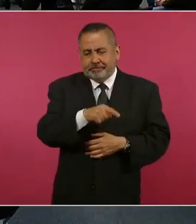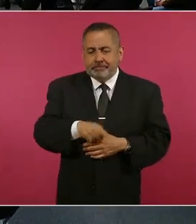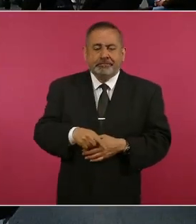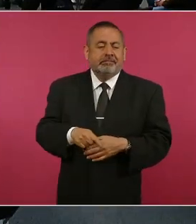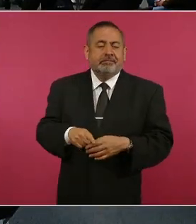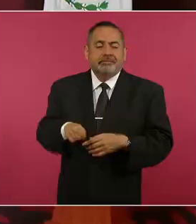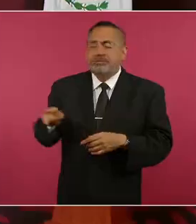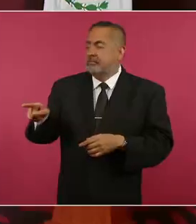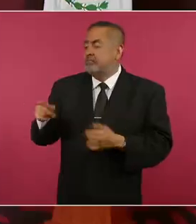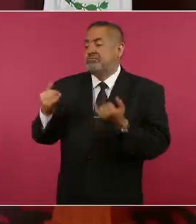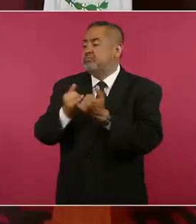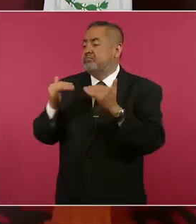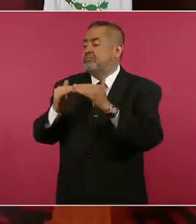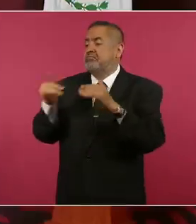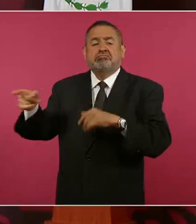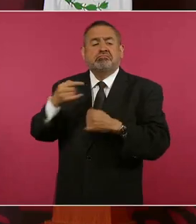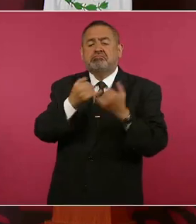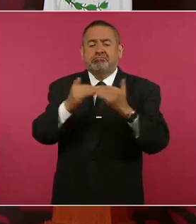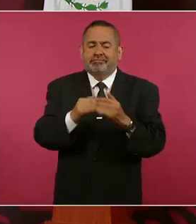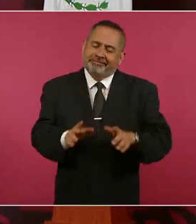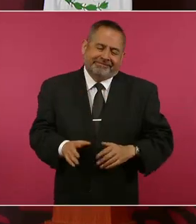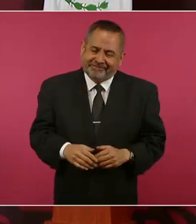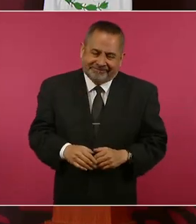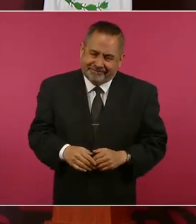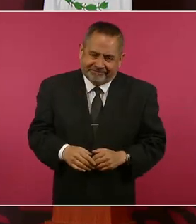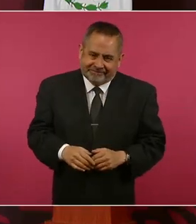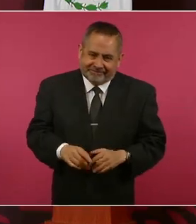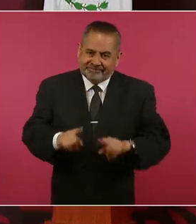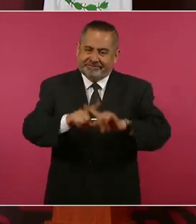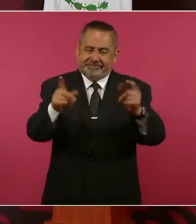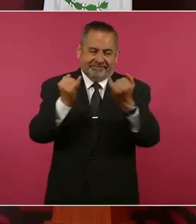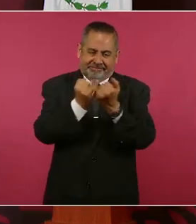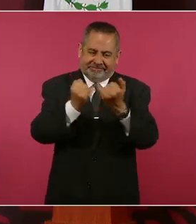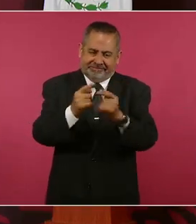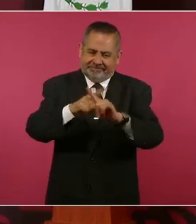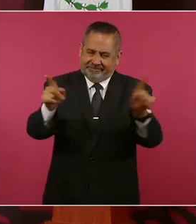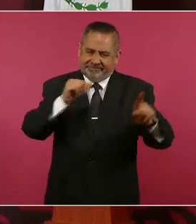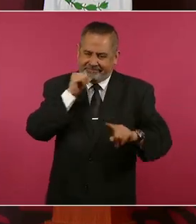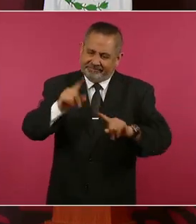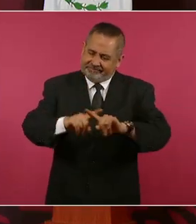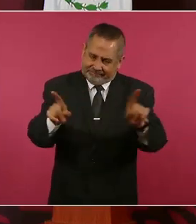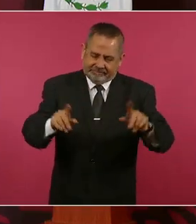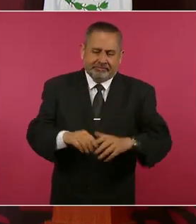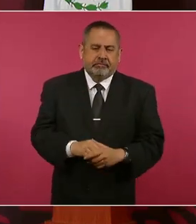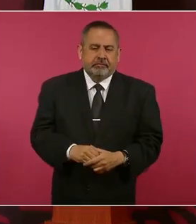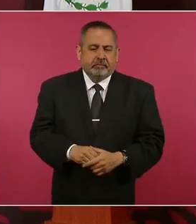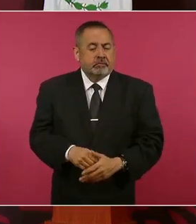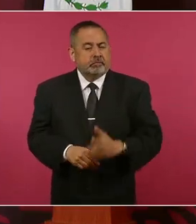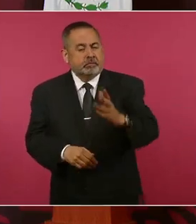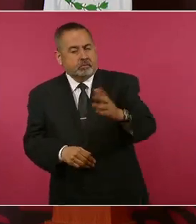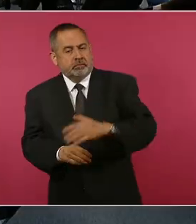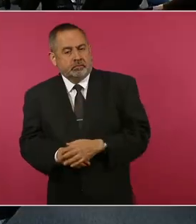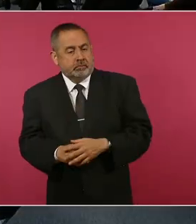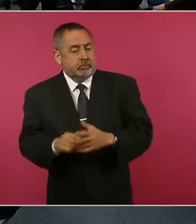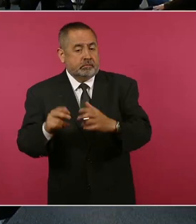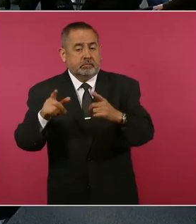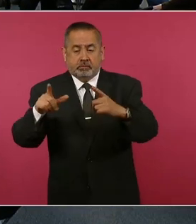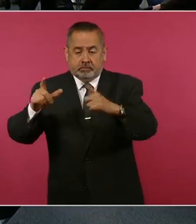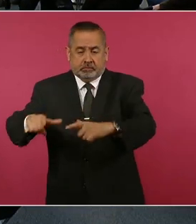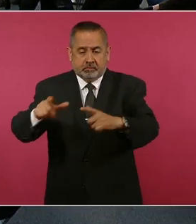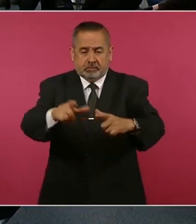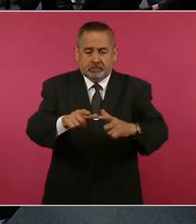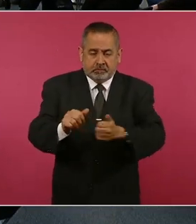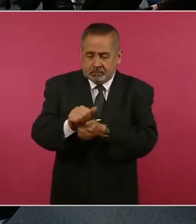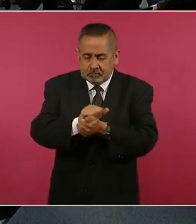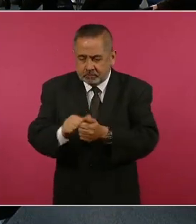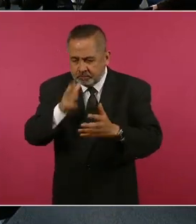ponernos en igualdad de circunstancias, nada más que no somos iguales. Bueno, señor presidente, el daño a los celotes es